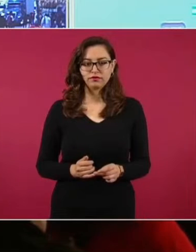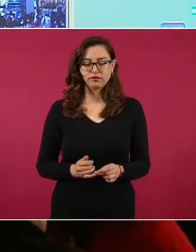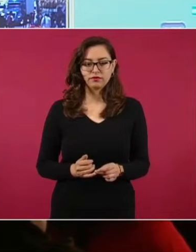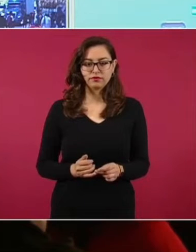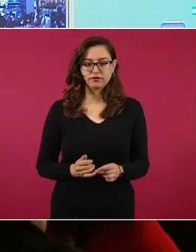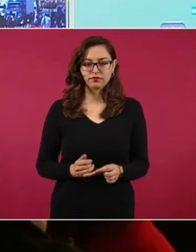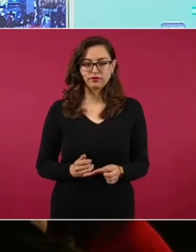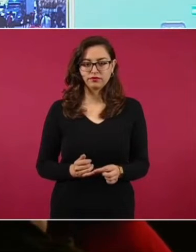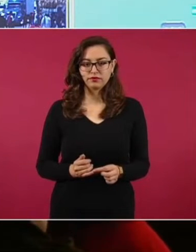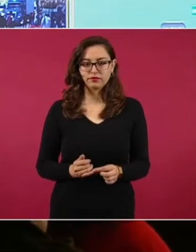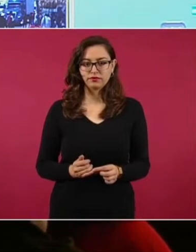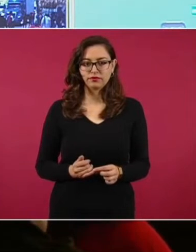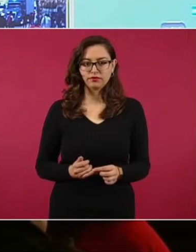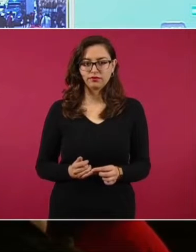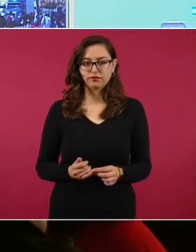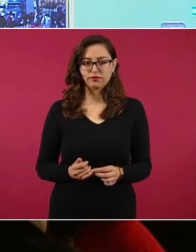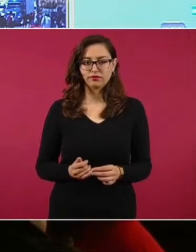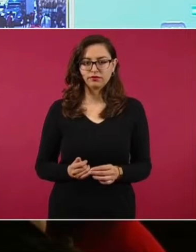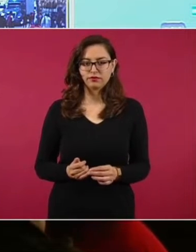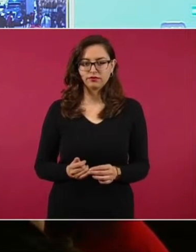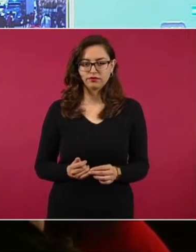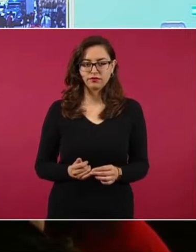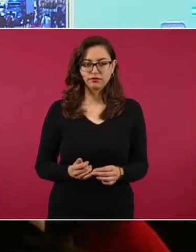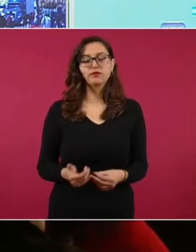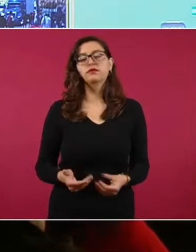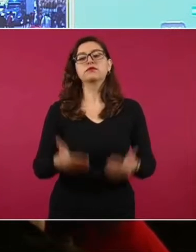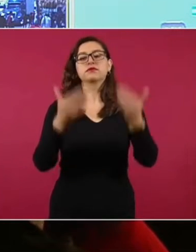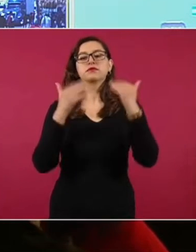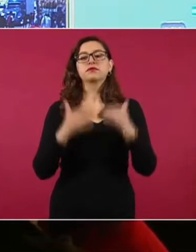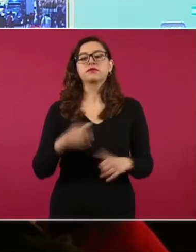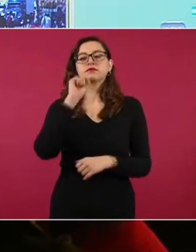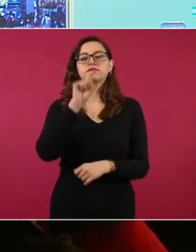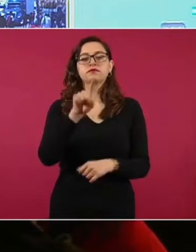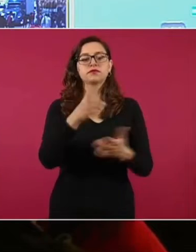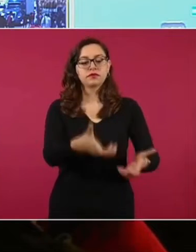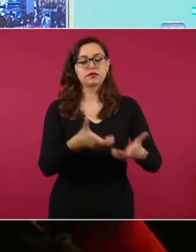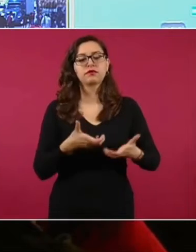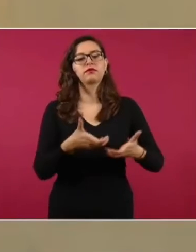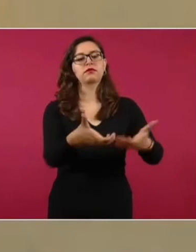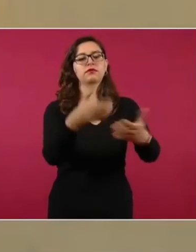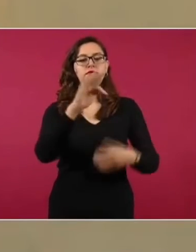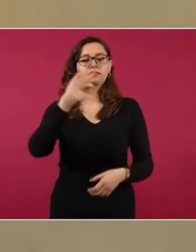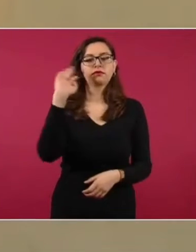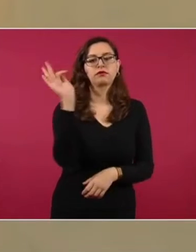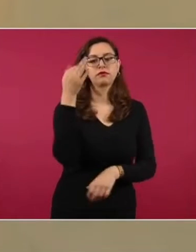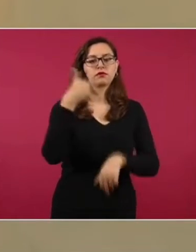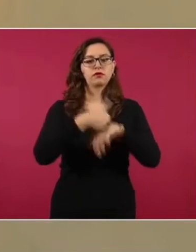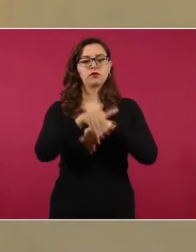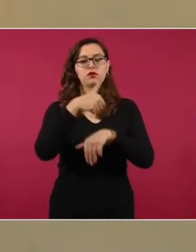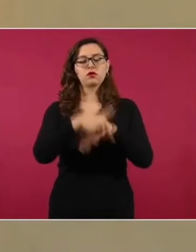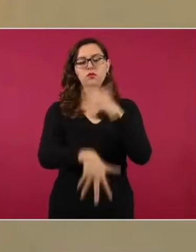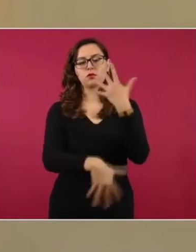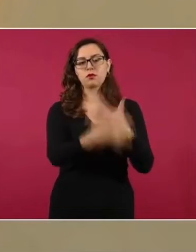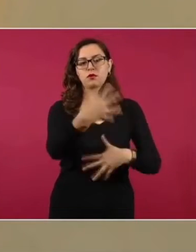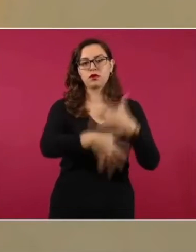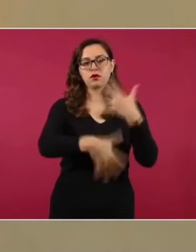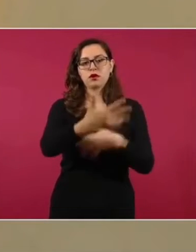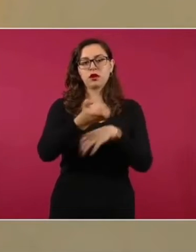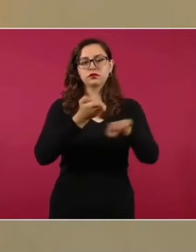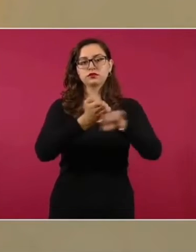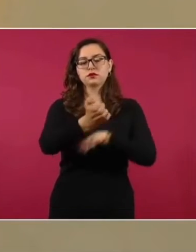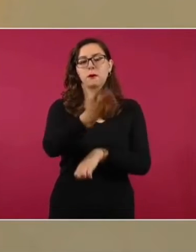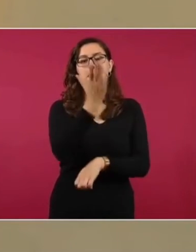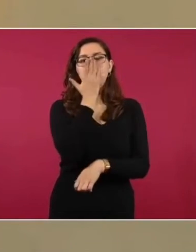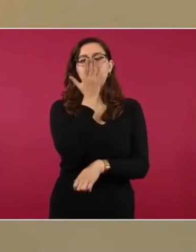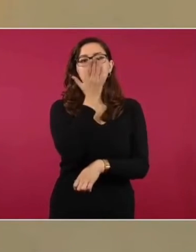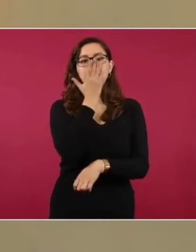También informar de la liberación de la vía federal, la carretera número 15 federal en el estado de